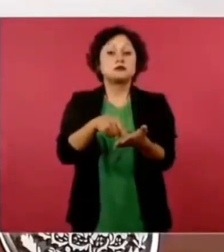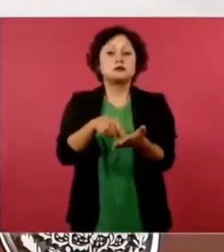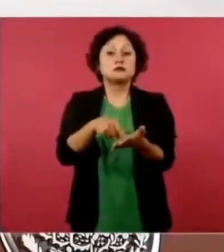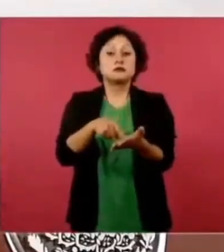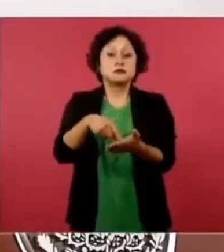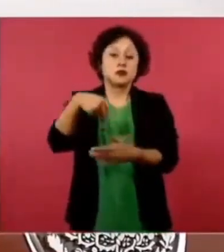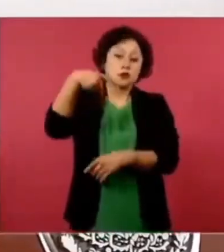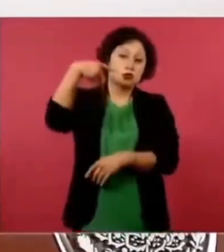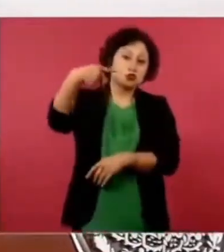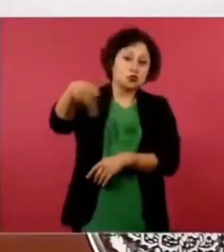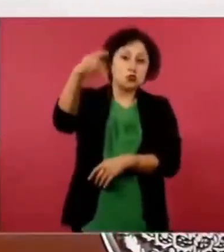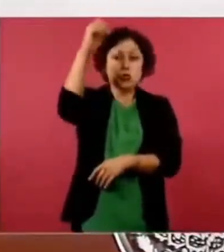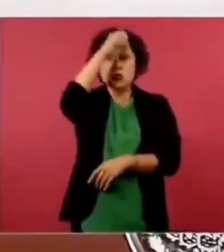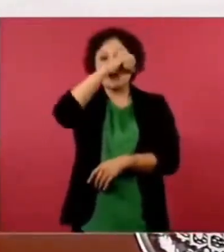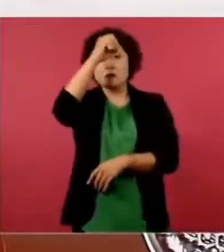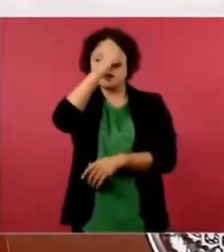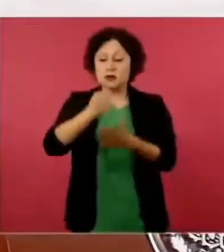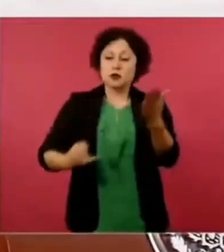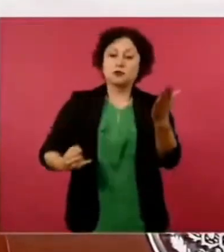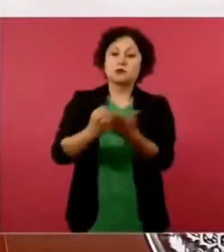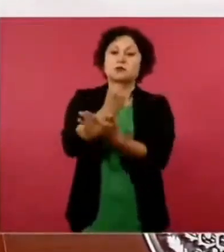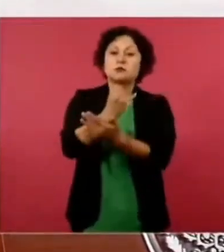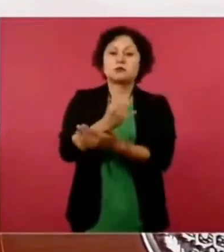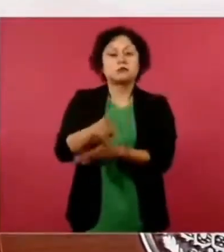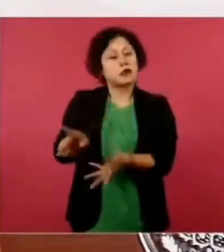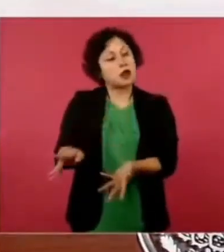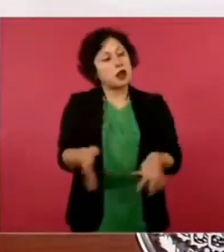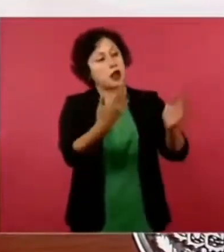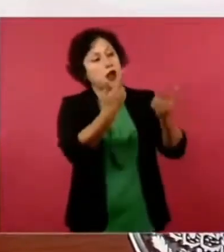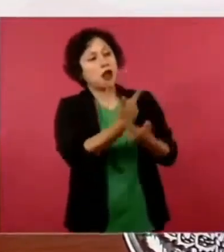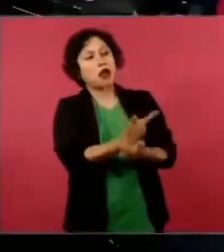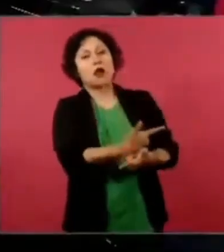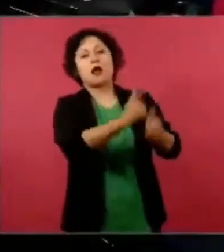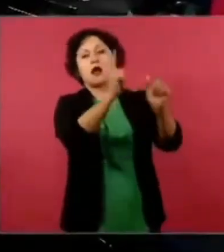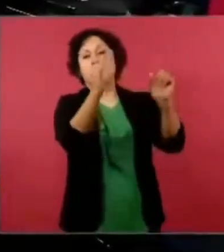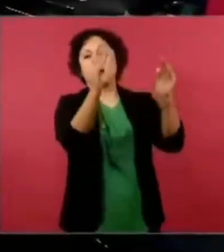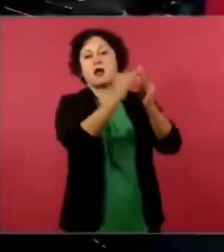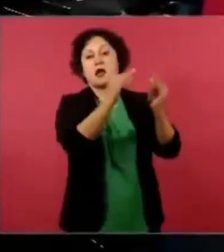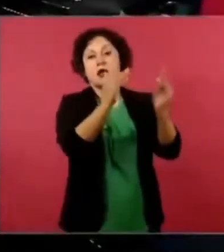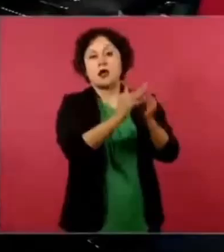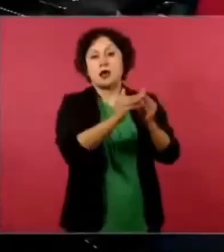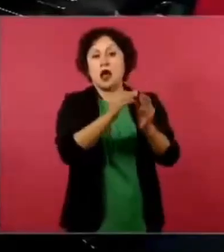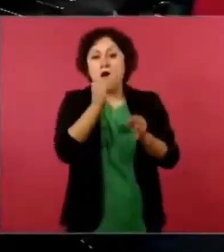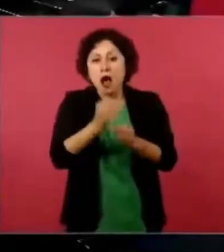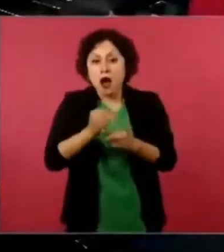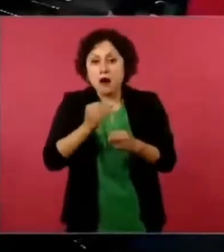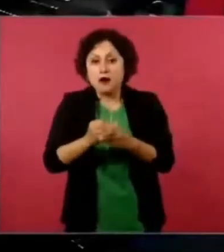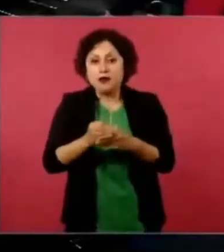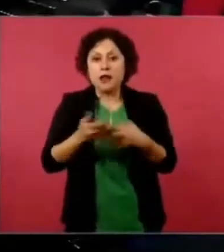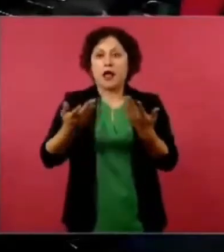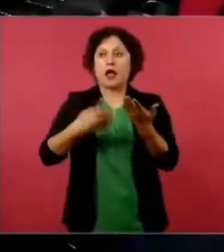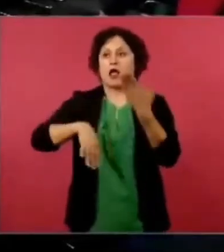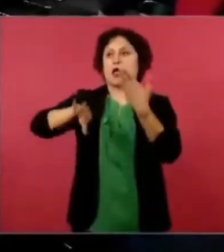por su criterio, toma esta decisión, ya lo dejaron en libertad.